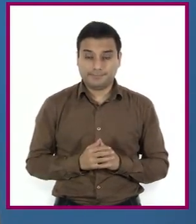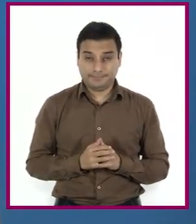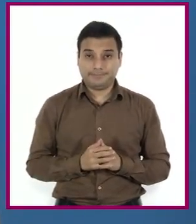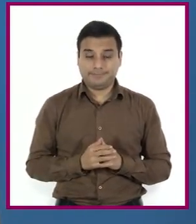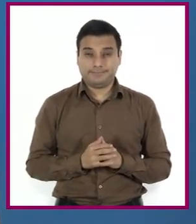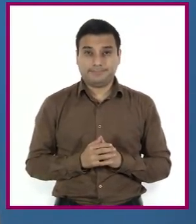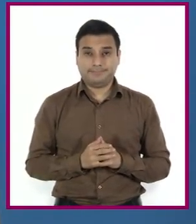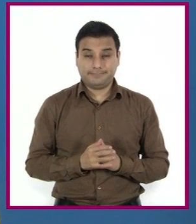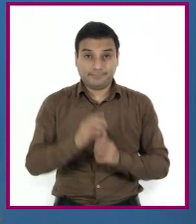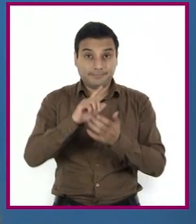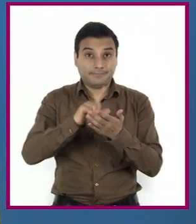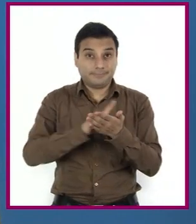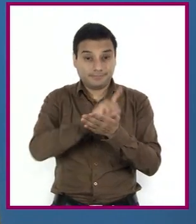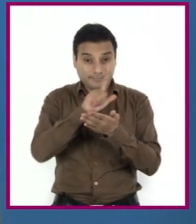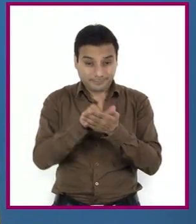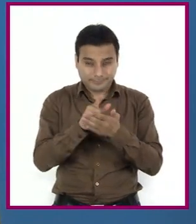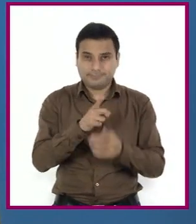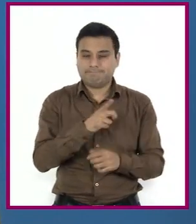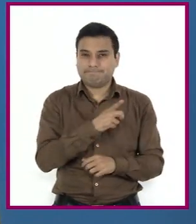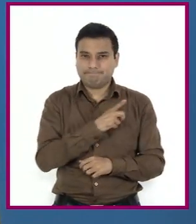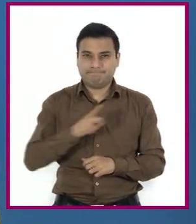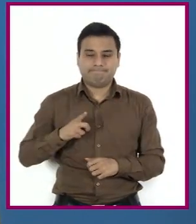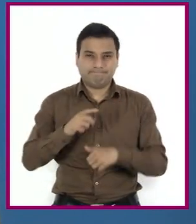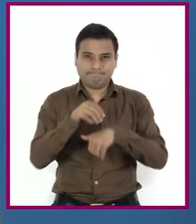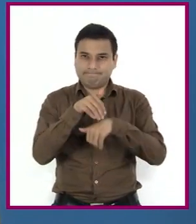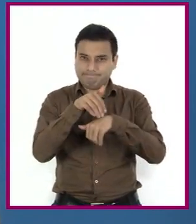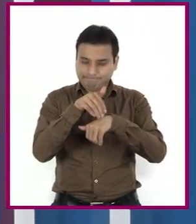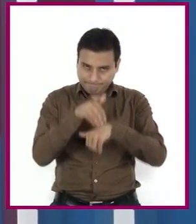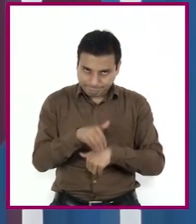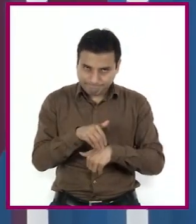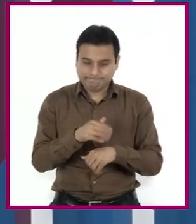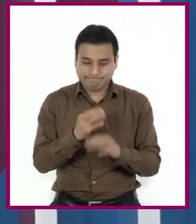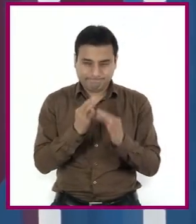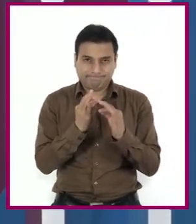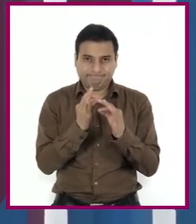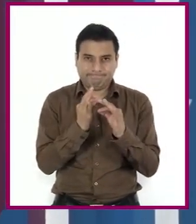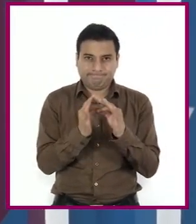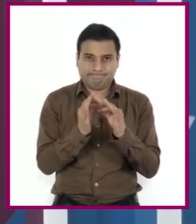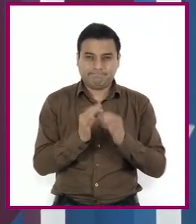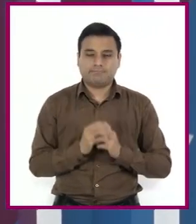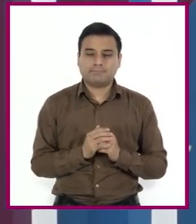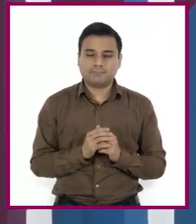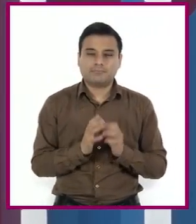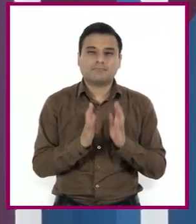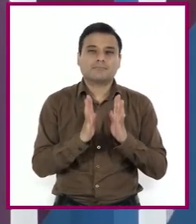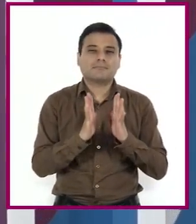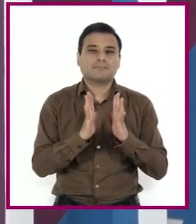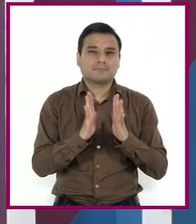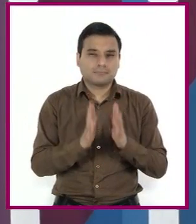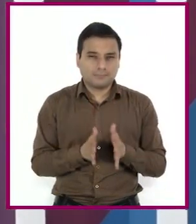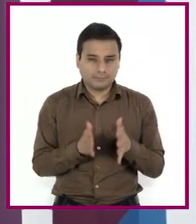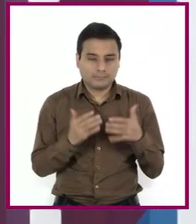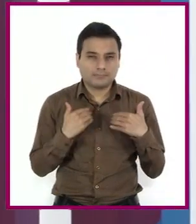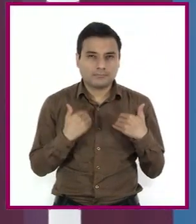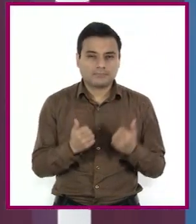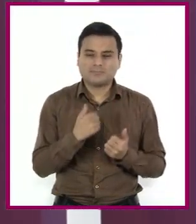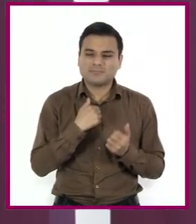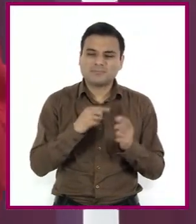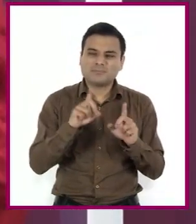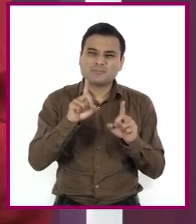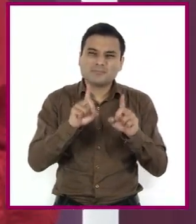llevarlas a la realidad o hacerlas efectivas en el terreno de lo práctico. Comprendo. Pero ahora tengo otra